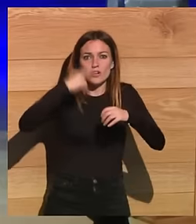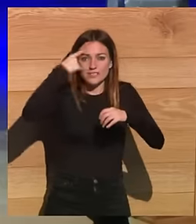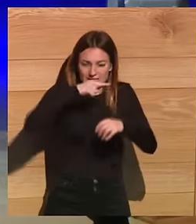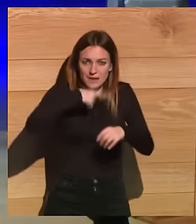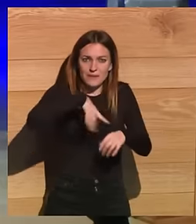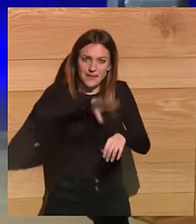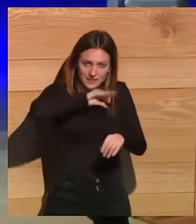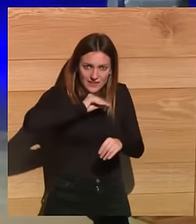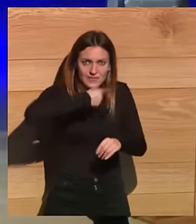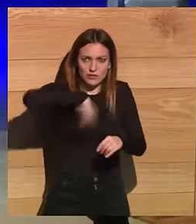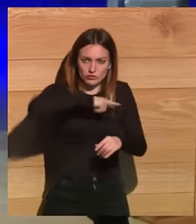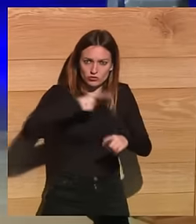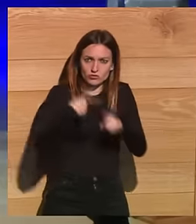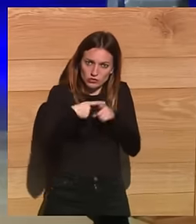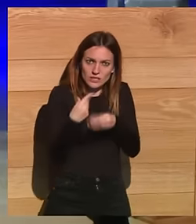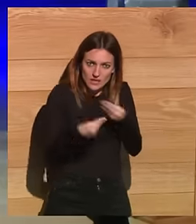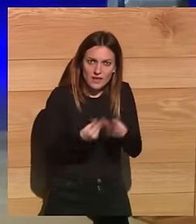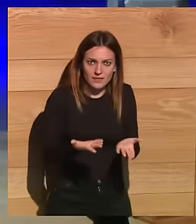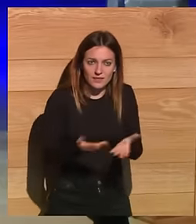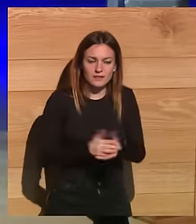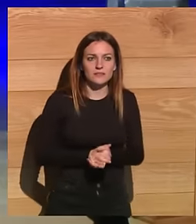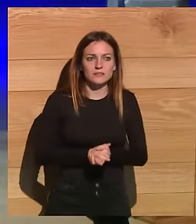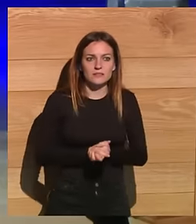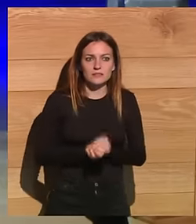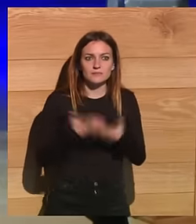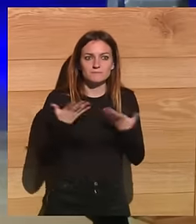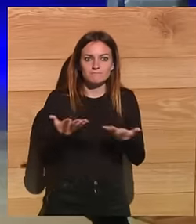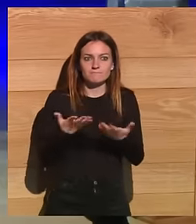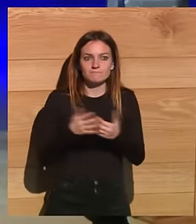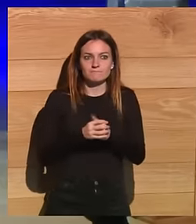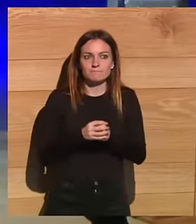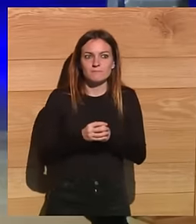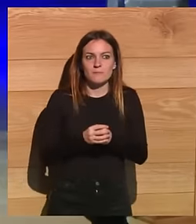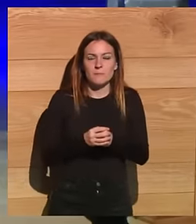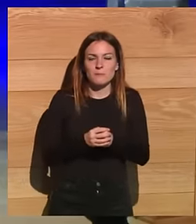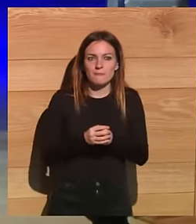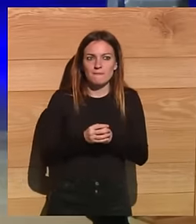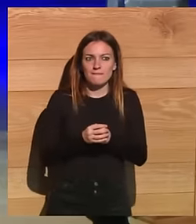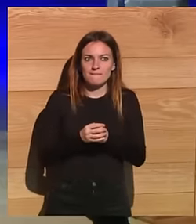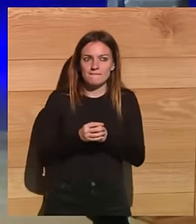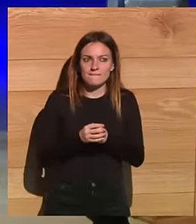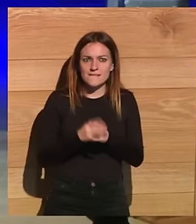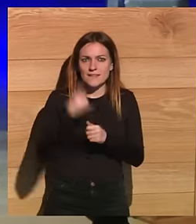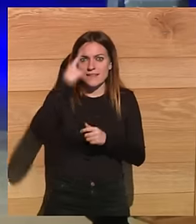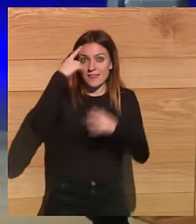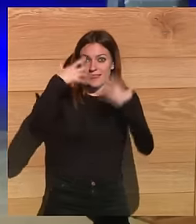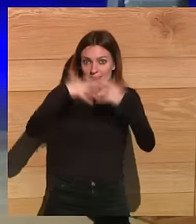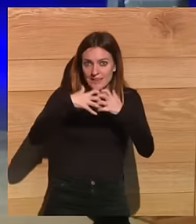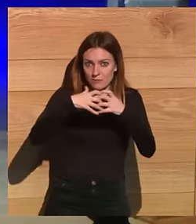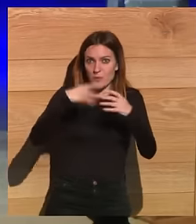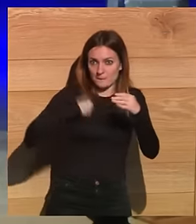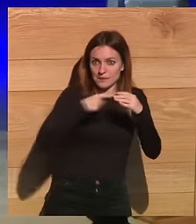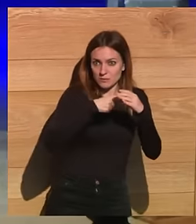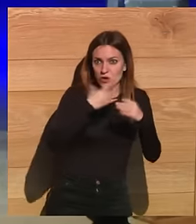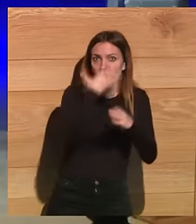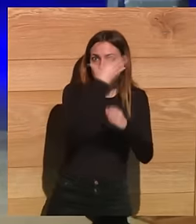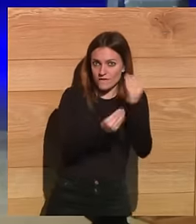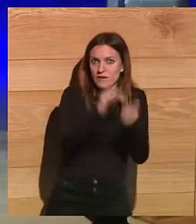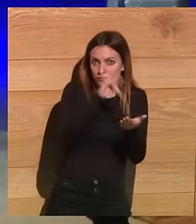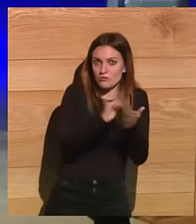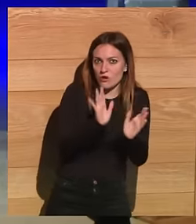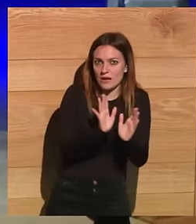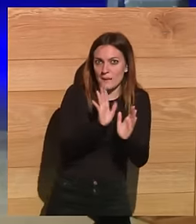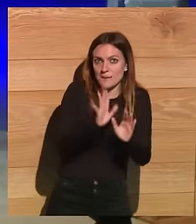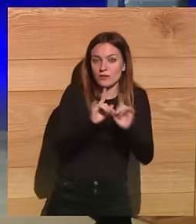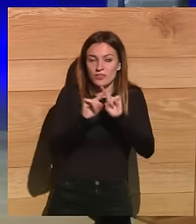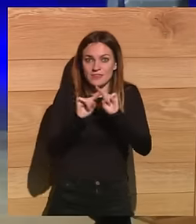puede detectar. Por supuesto, se puede hablar mucho de esto, pero también es paradójico, porque es el mismo cerebro que ha cometido el error, y en